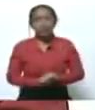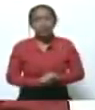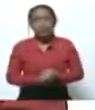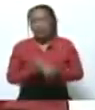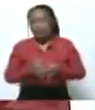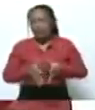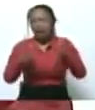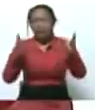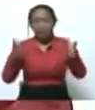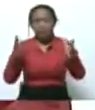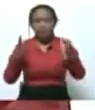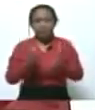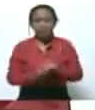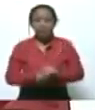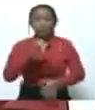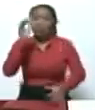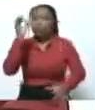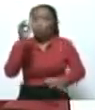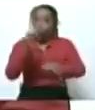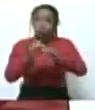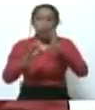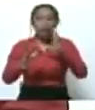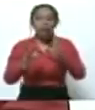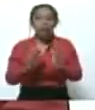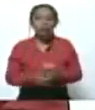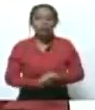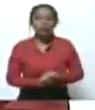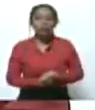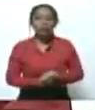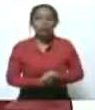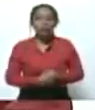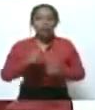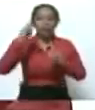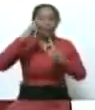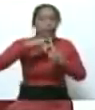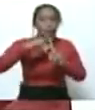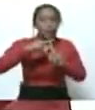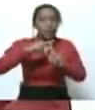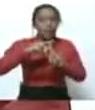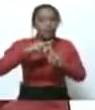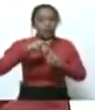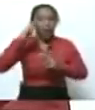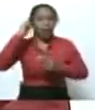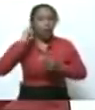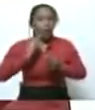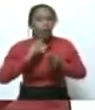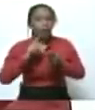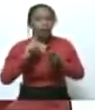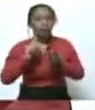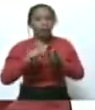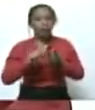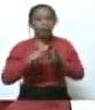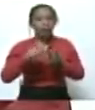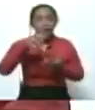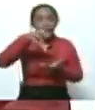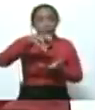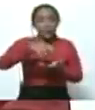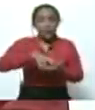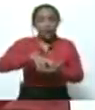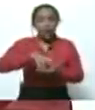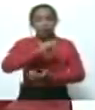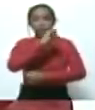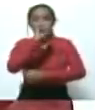enorme. Afortunadamente, en Táchira, en el estado Bolívar, en el estado